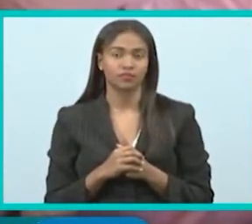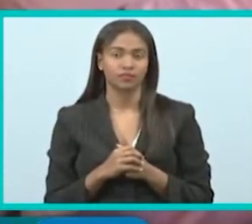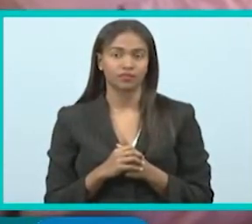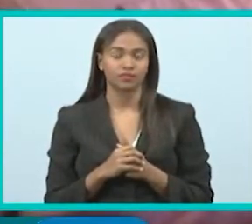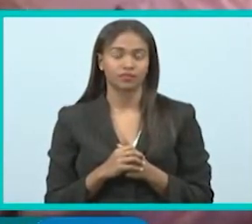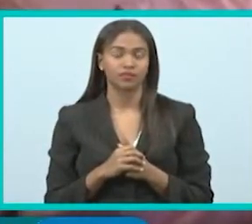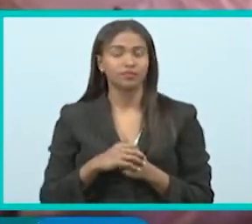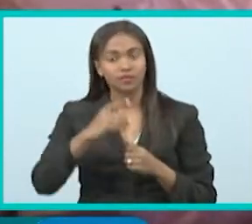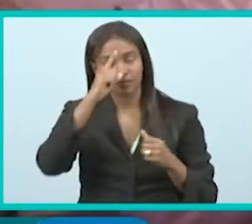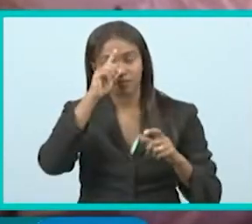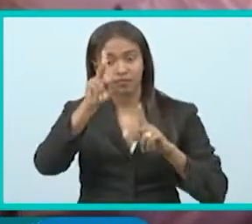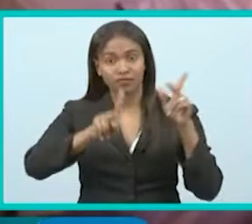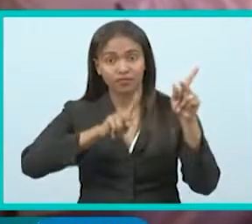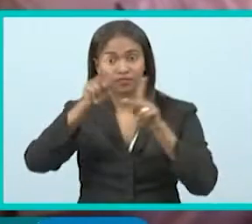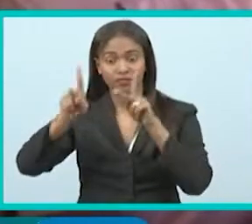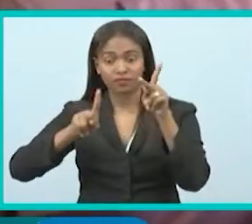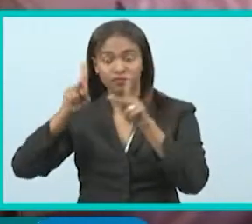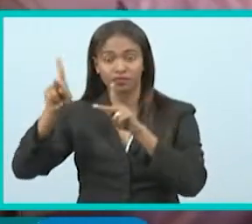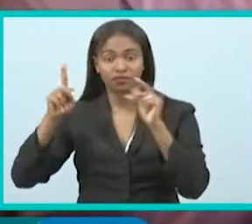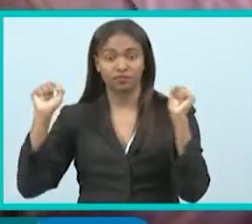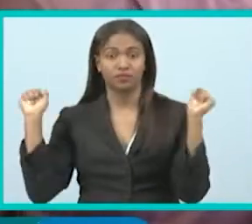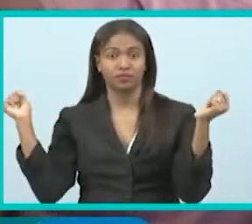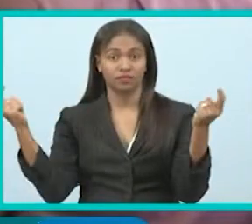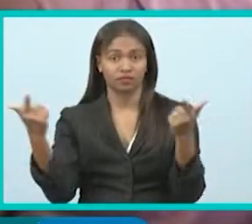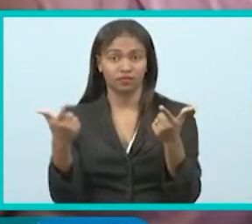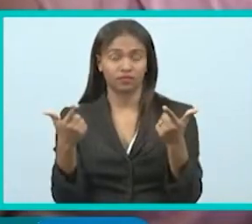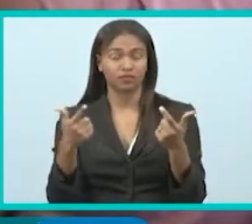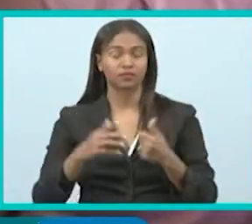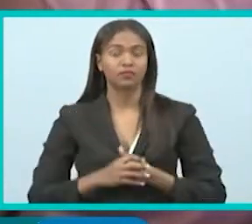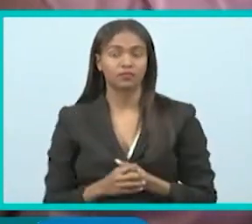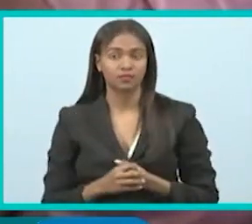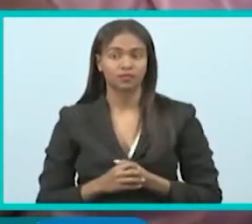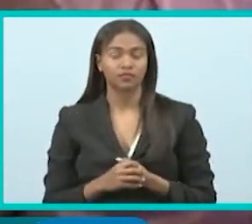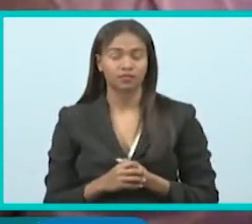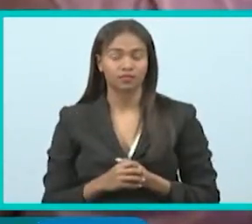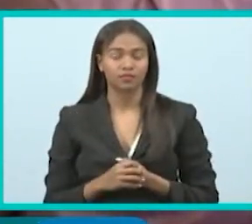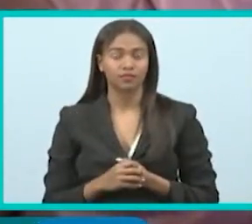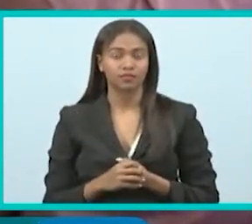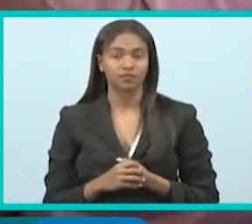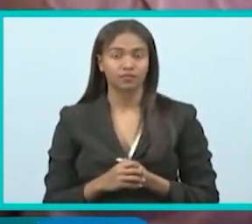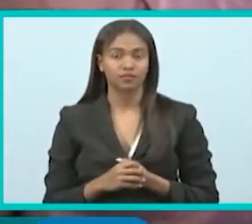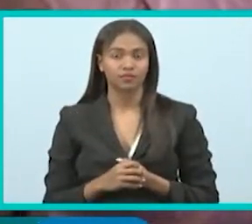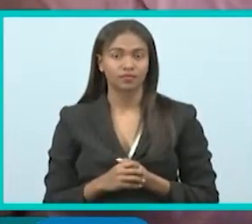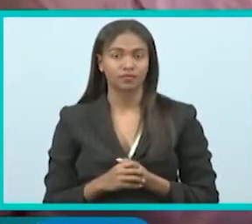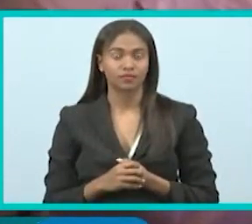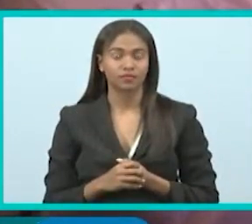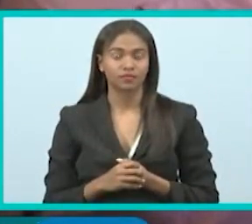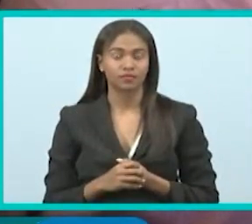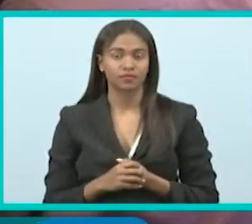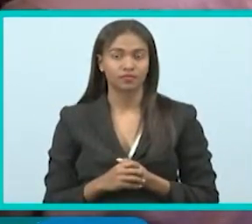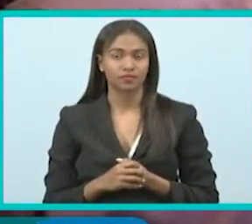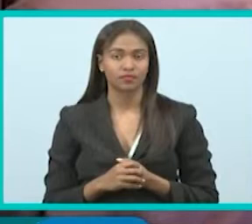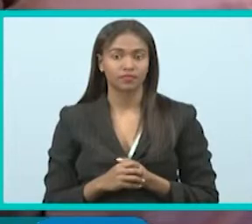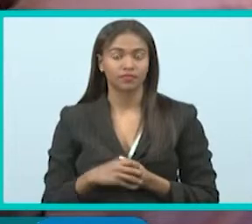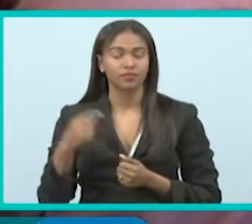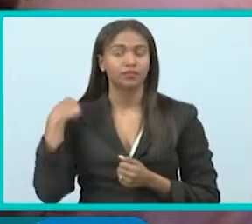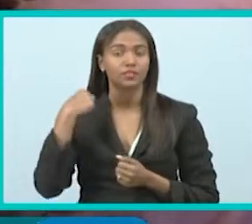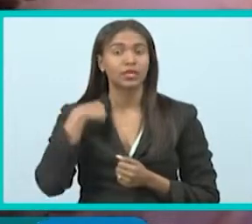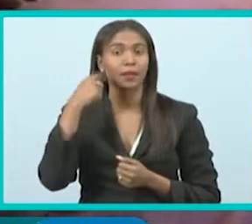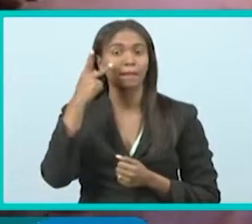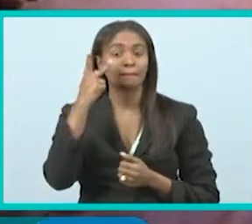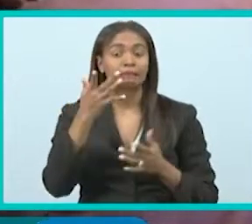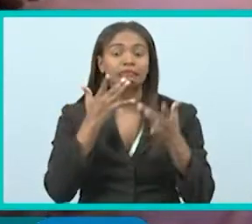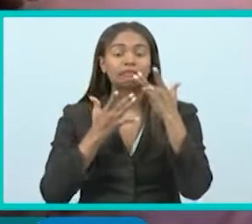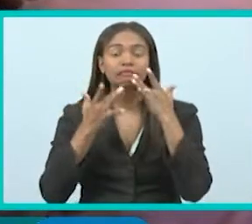a la población en sentido general, a que en sentido general nos vemos afectados